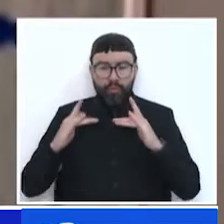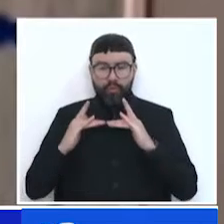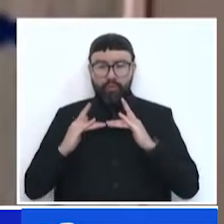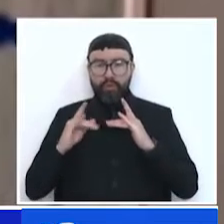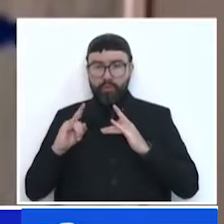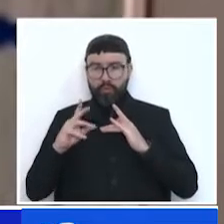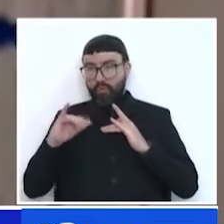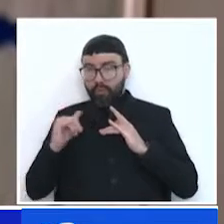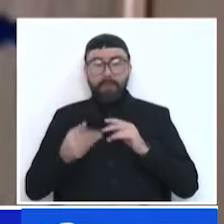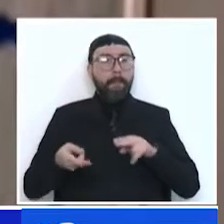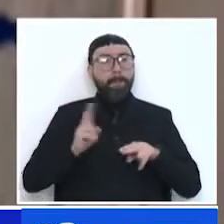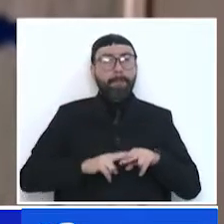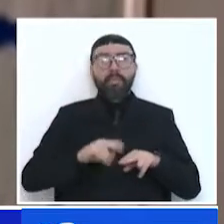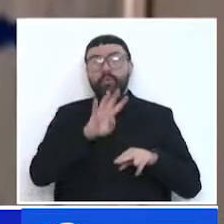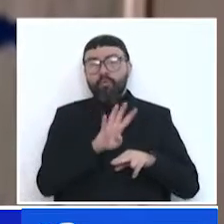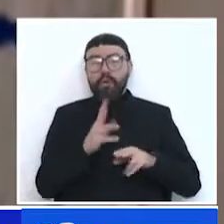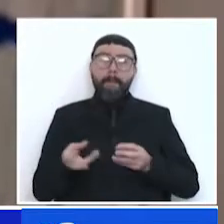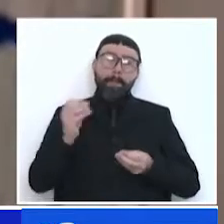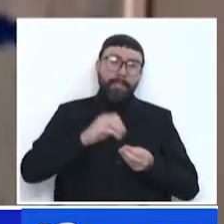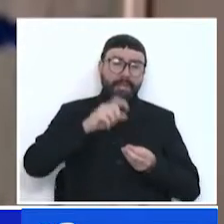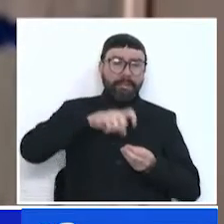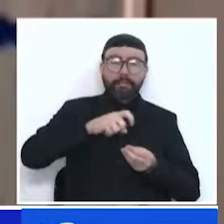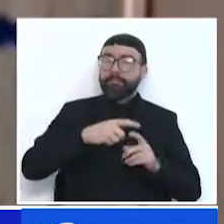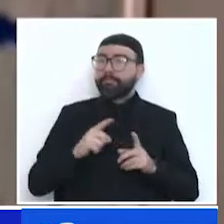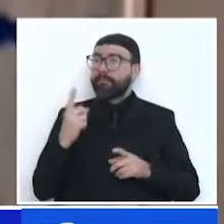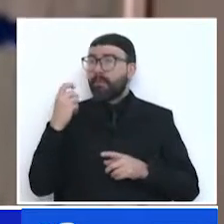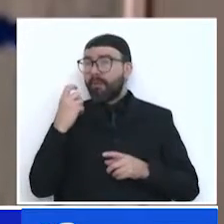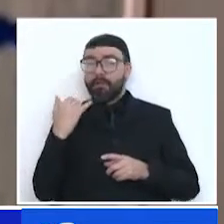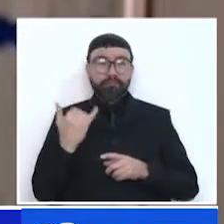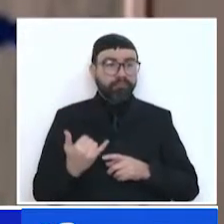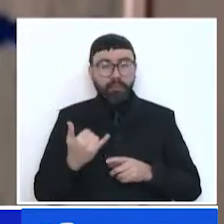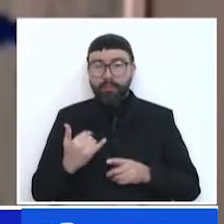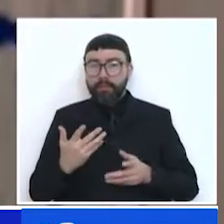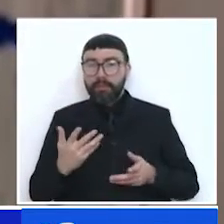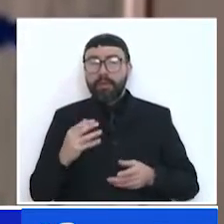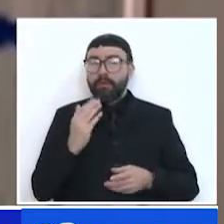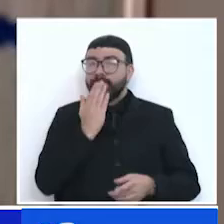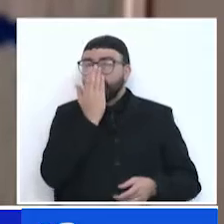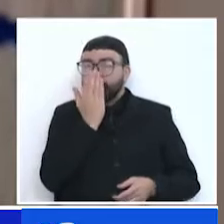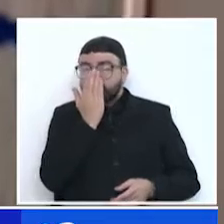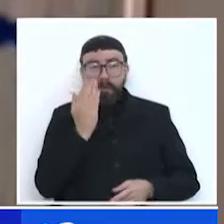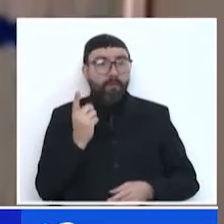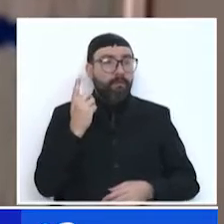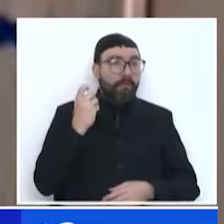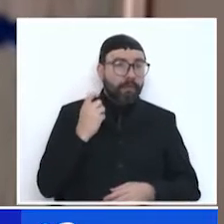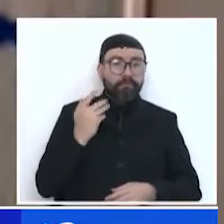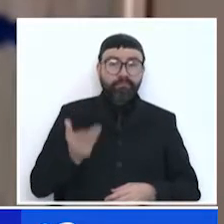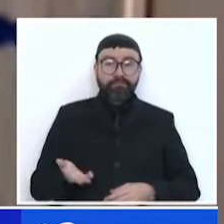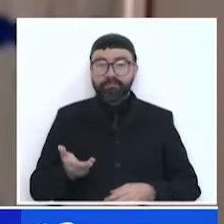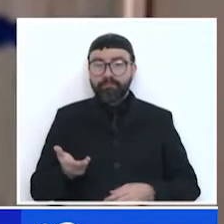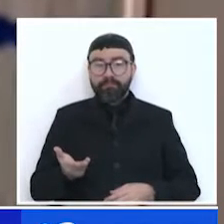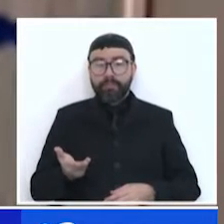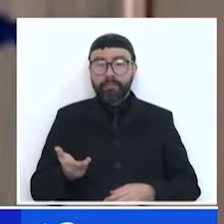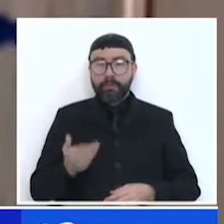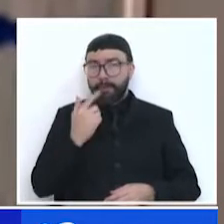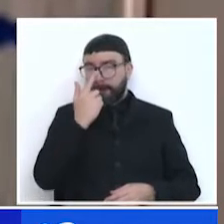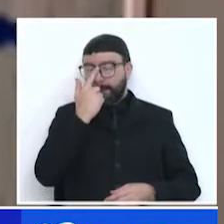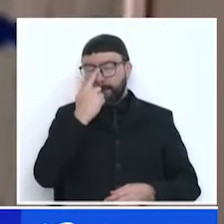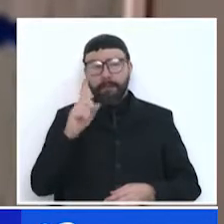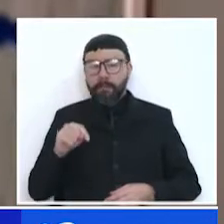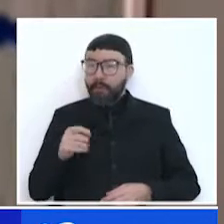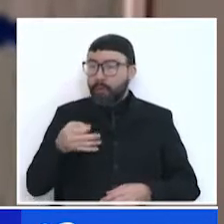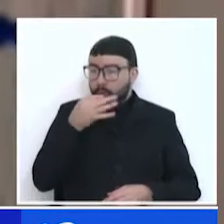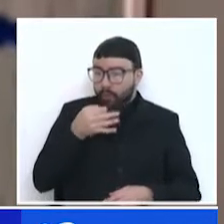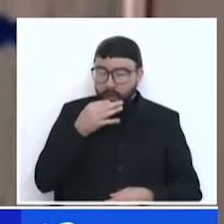pero tenemos problemas logísticos por la falta de insumo fundamental como es el oxígeno y algunos medicamentos